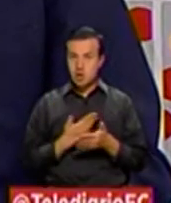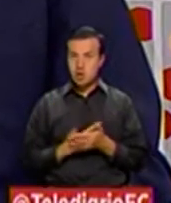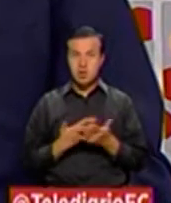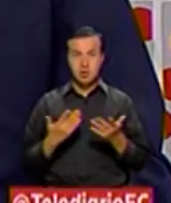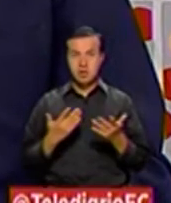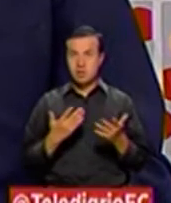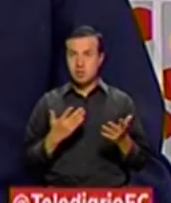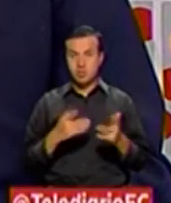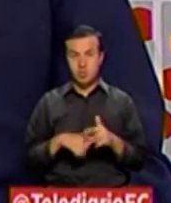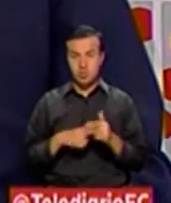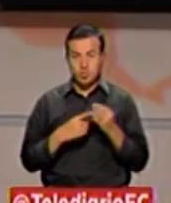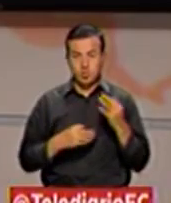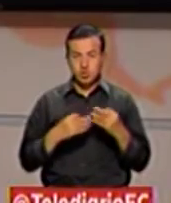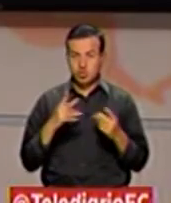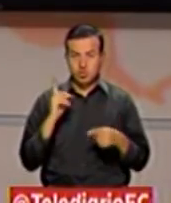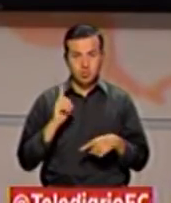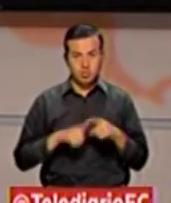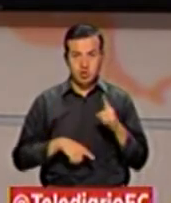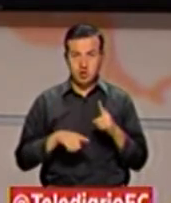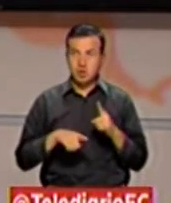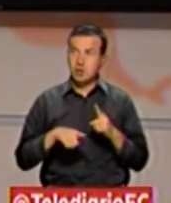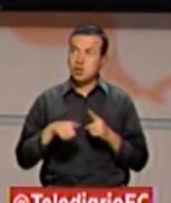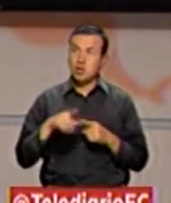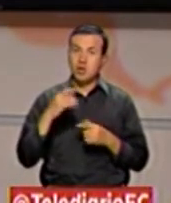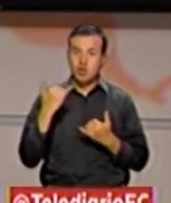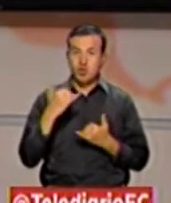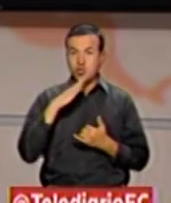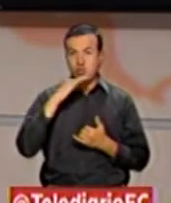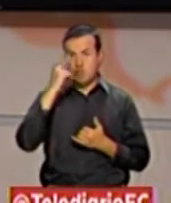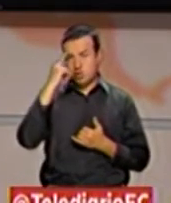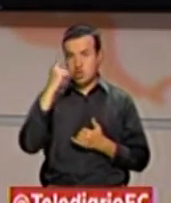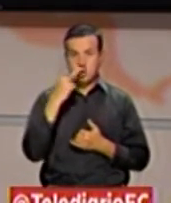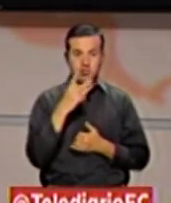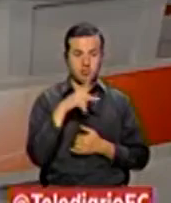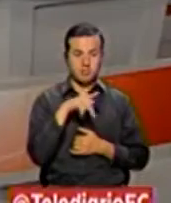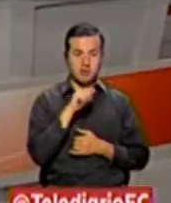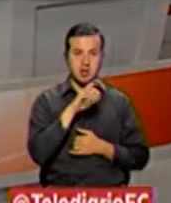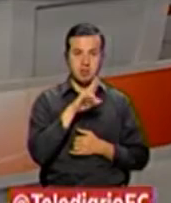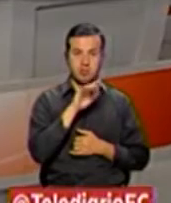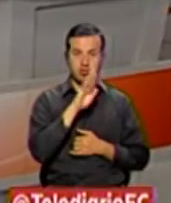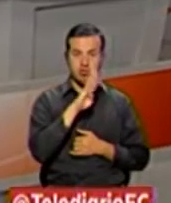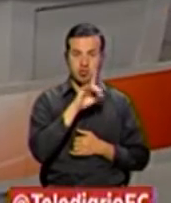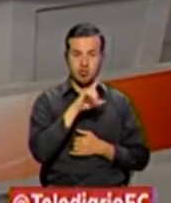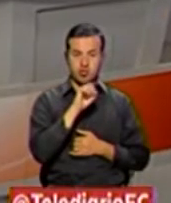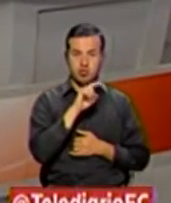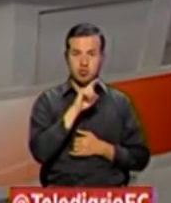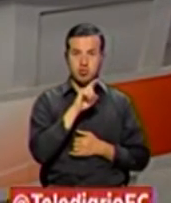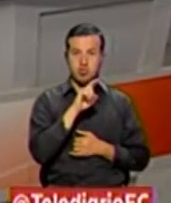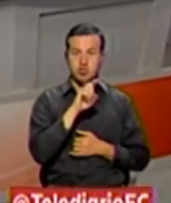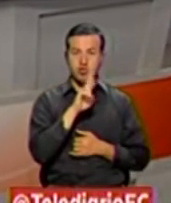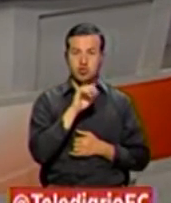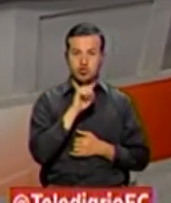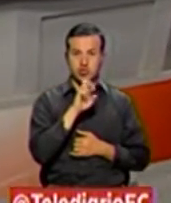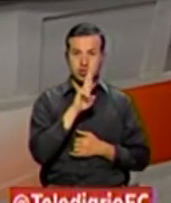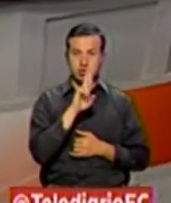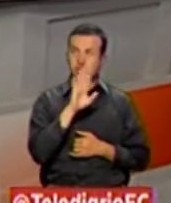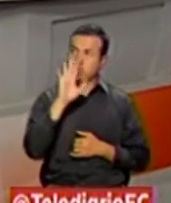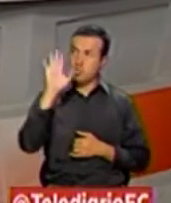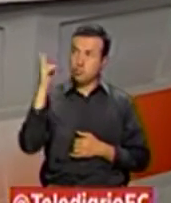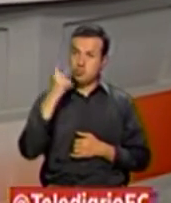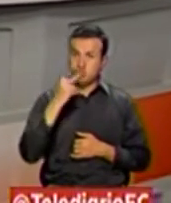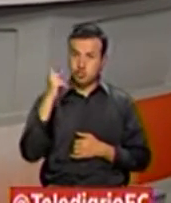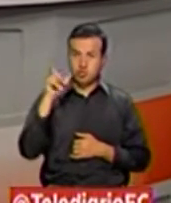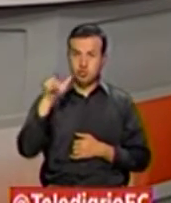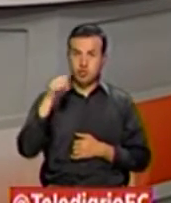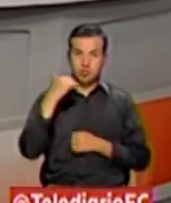podrá llevar a cabo un juicio en ausencia de los imputados, el expresidente Rafael Correa y el exdirector de la